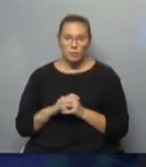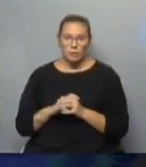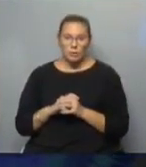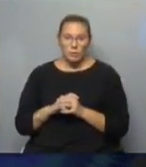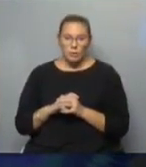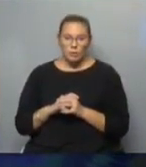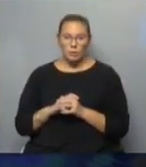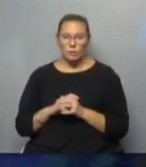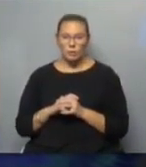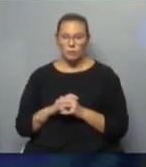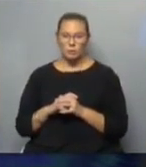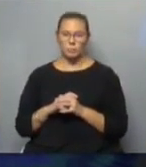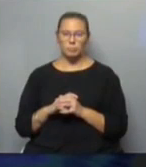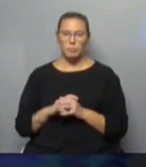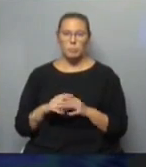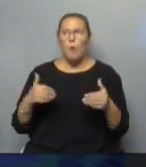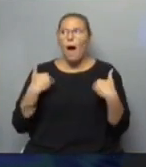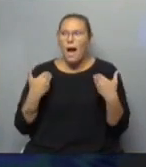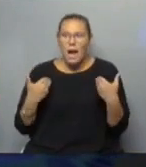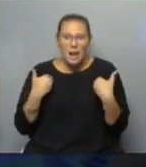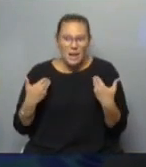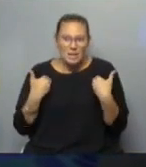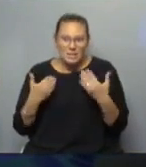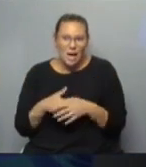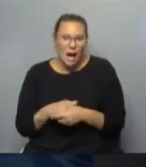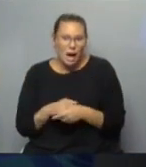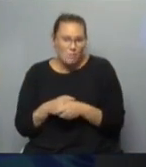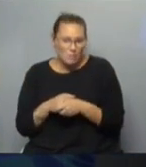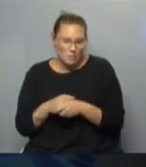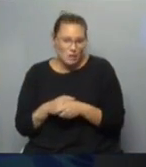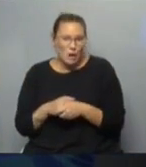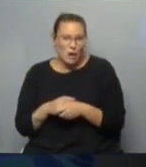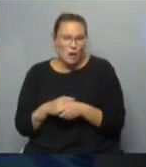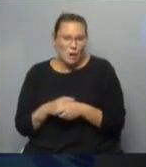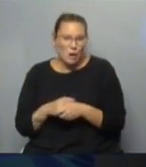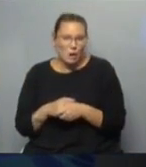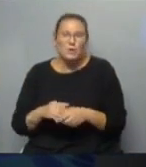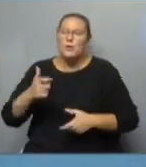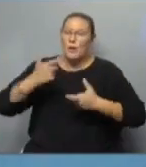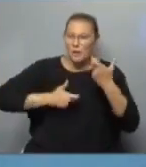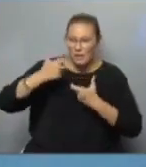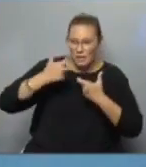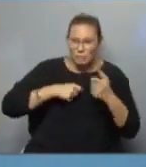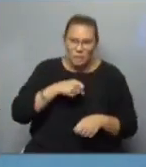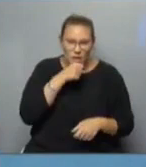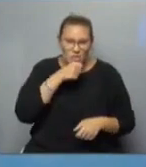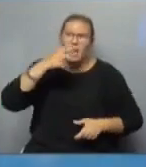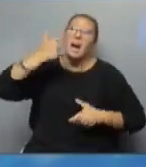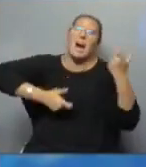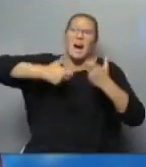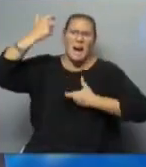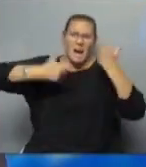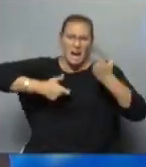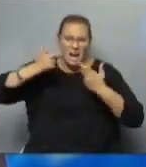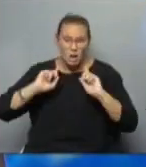tenemos una alegría muy grande con la amistad entre mujeres, ¿no? Nos reímos, sí. Las viejas nos reímos a carcajadas